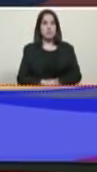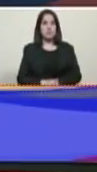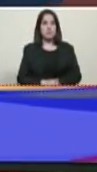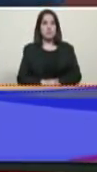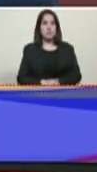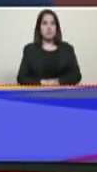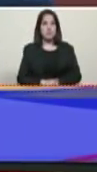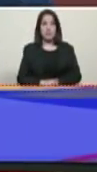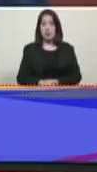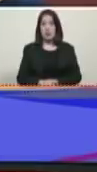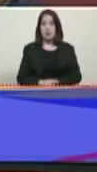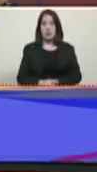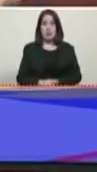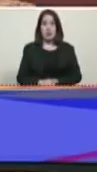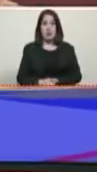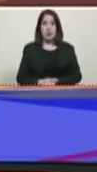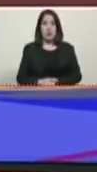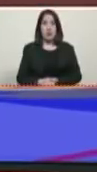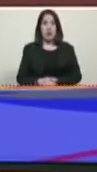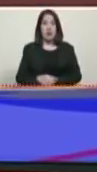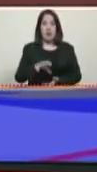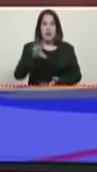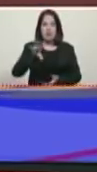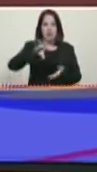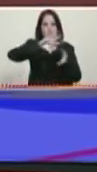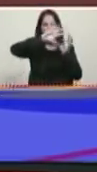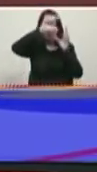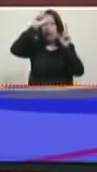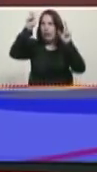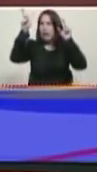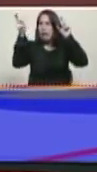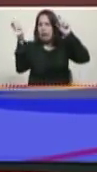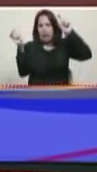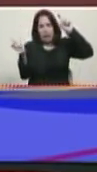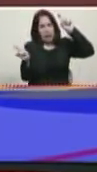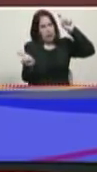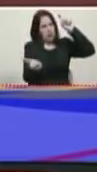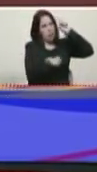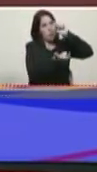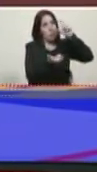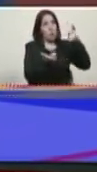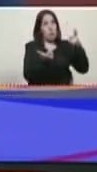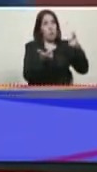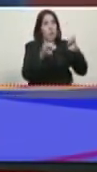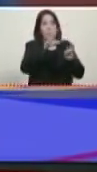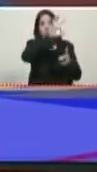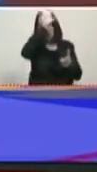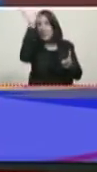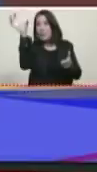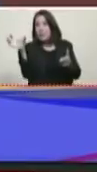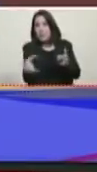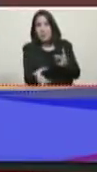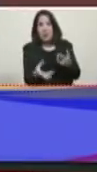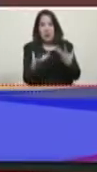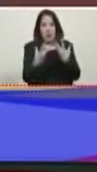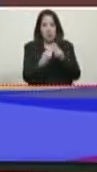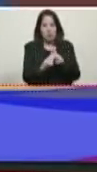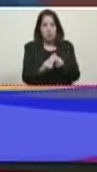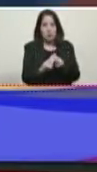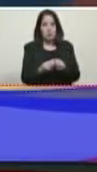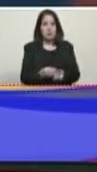extraño del punto de vista territorial poblacional porque es un estado con varios estados dentro